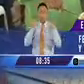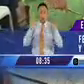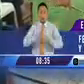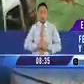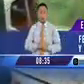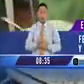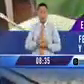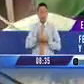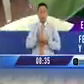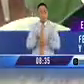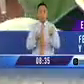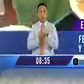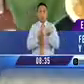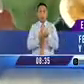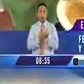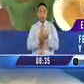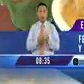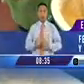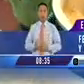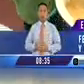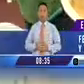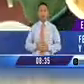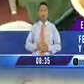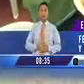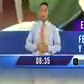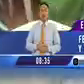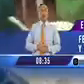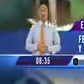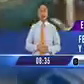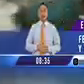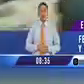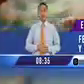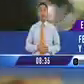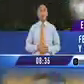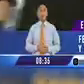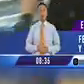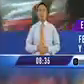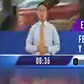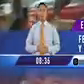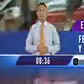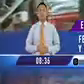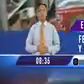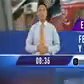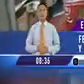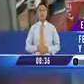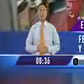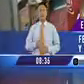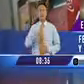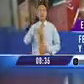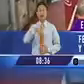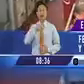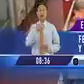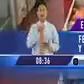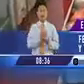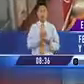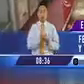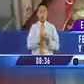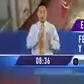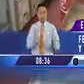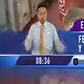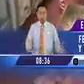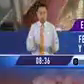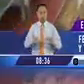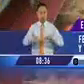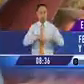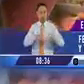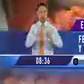construir y apalancar estos emprendimientos para que pueda generarse como una plataforma económica que pueda impulsar las cosas y las actividades que